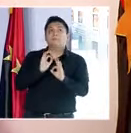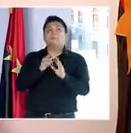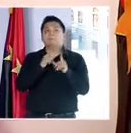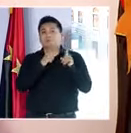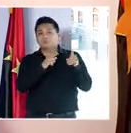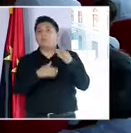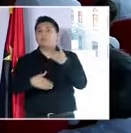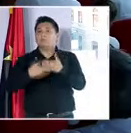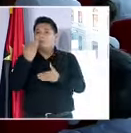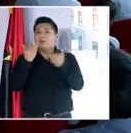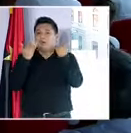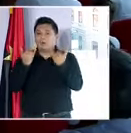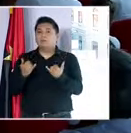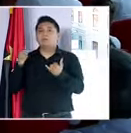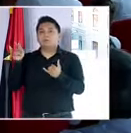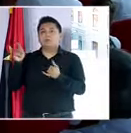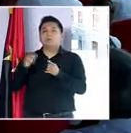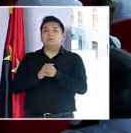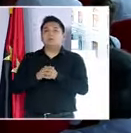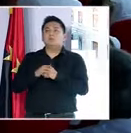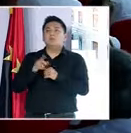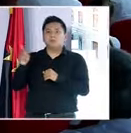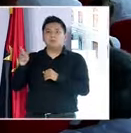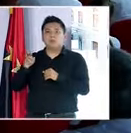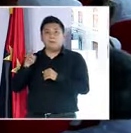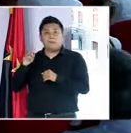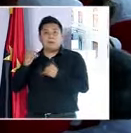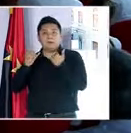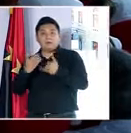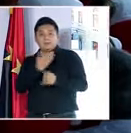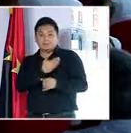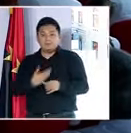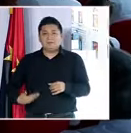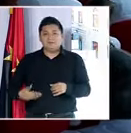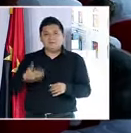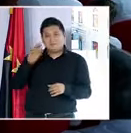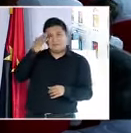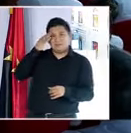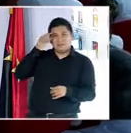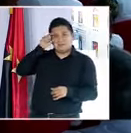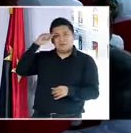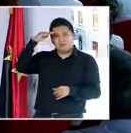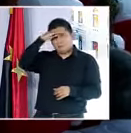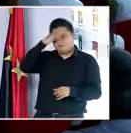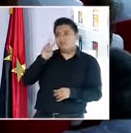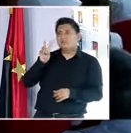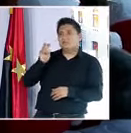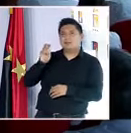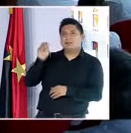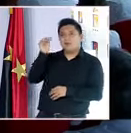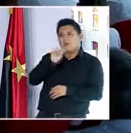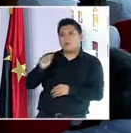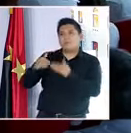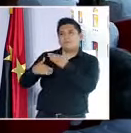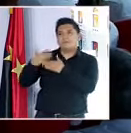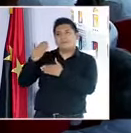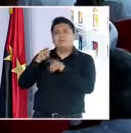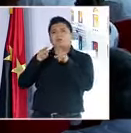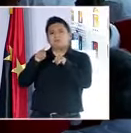rápida ese gobierno, el gobierno que arrancó el 7 de agosto, avanza de manera